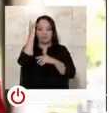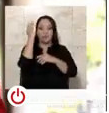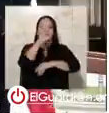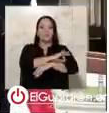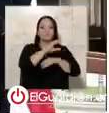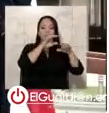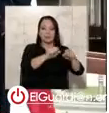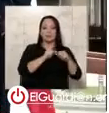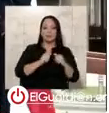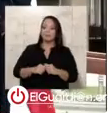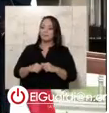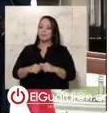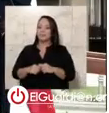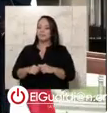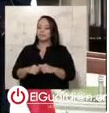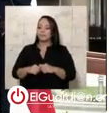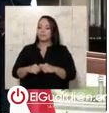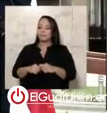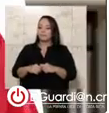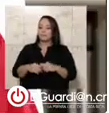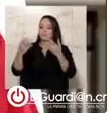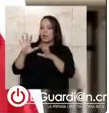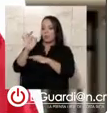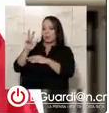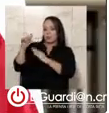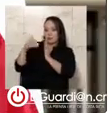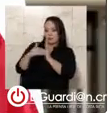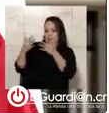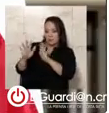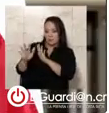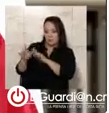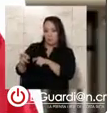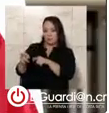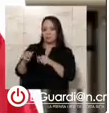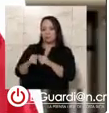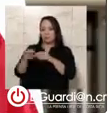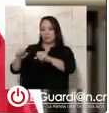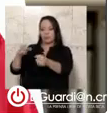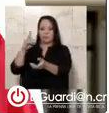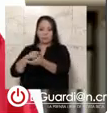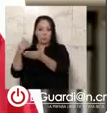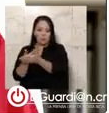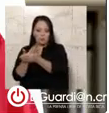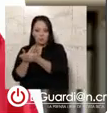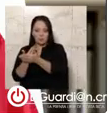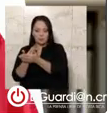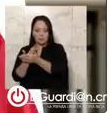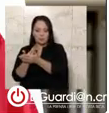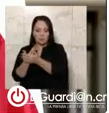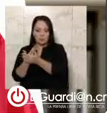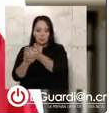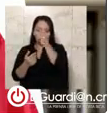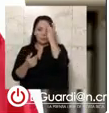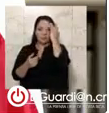Y ya hicimos 93,000. citas médicas nuevas que de otra manera no hubiéramos podido